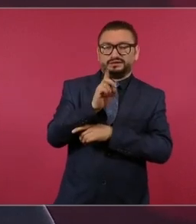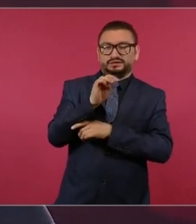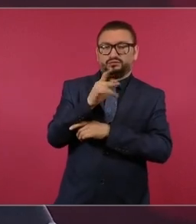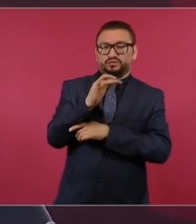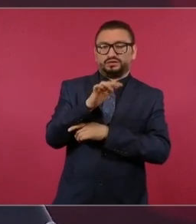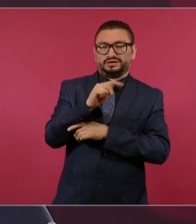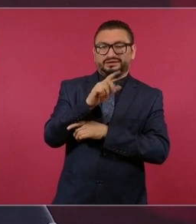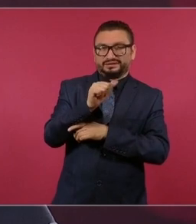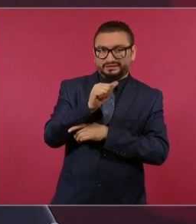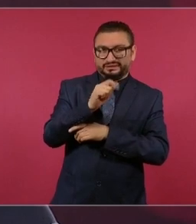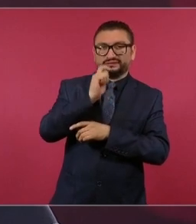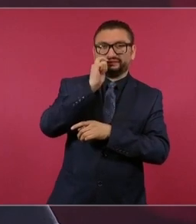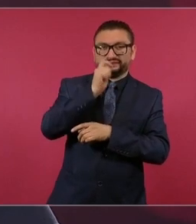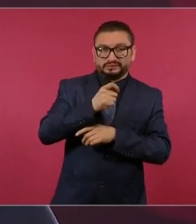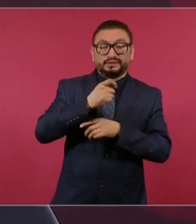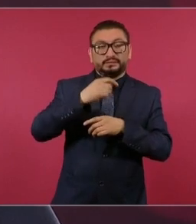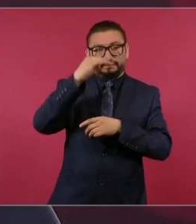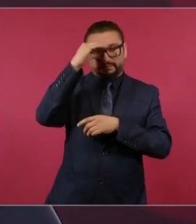el gobierno